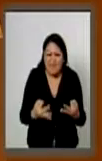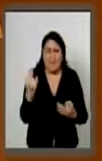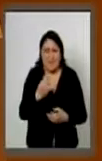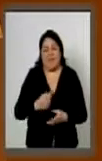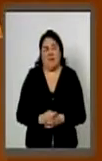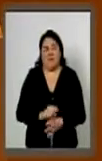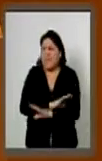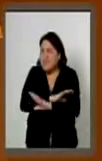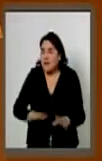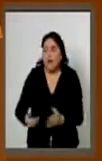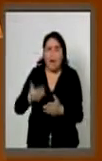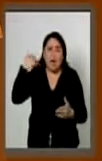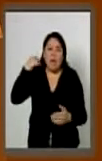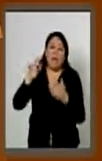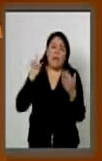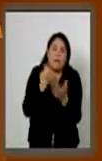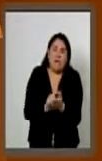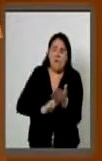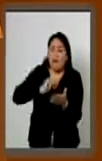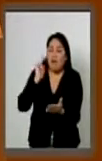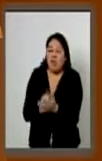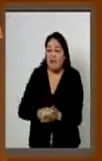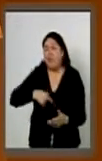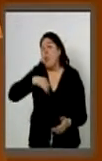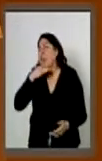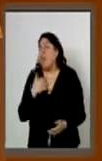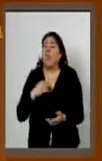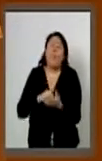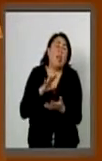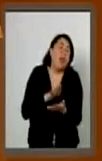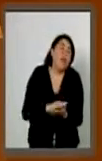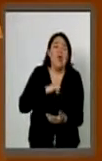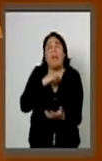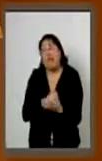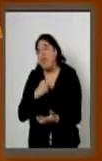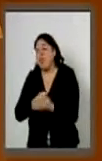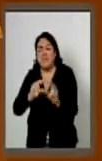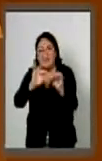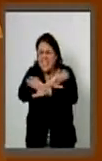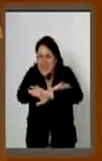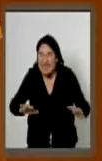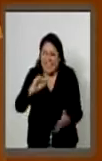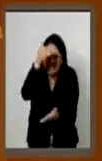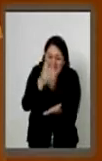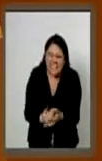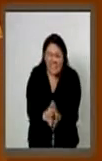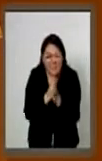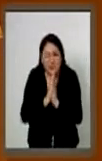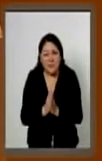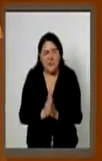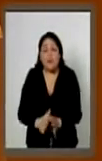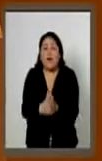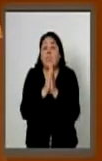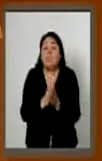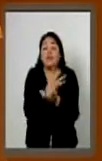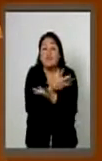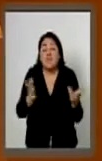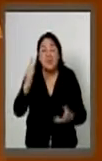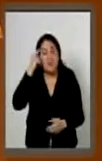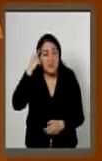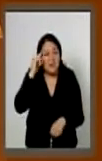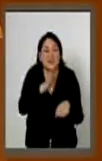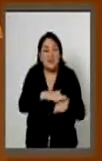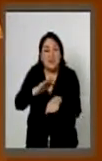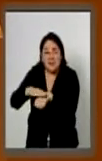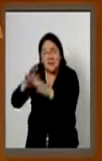Ya basta de estar haciendo las cosas en las rodillas. Y yo les pido, porque no hay conciencia,